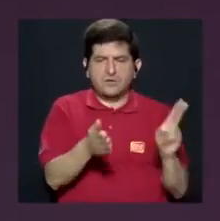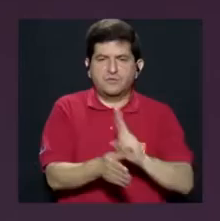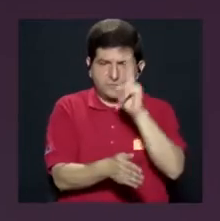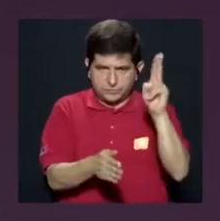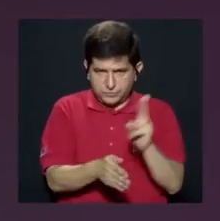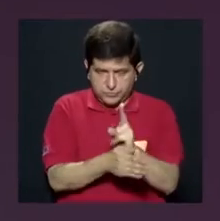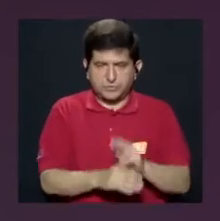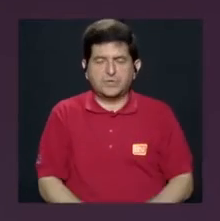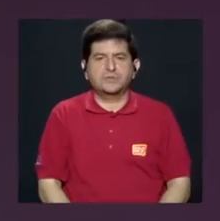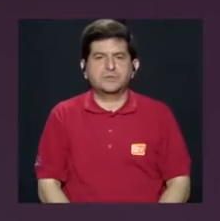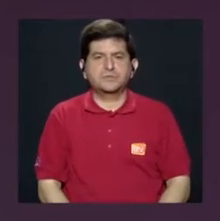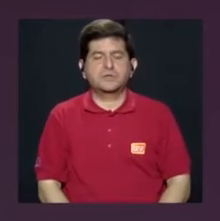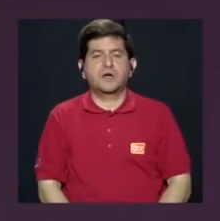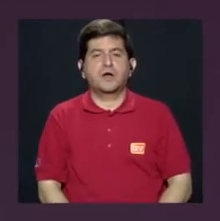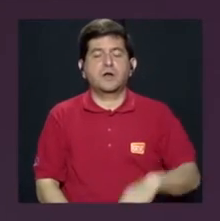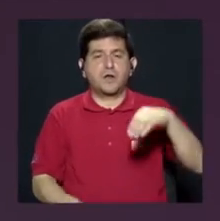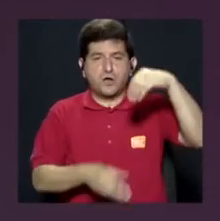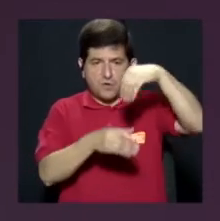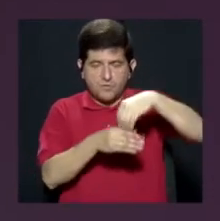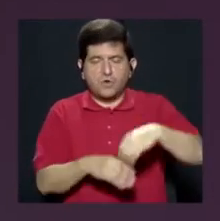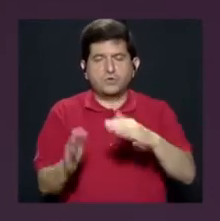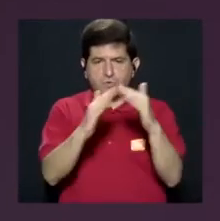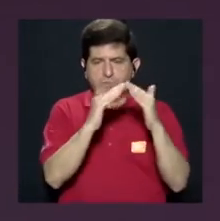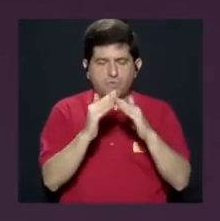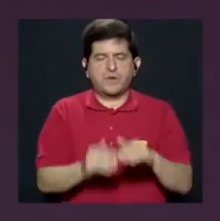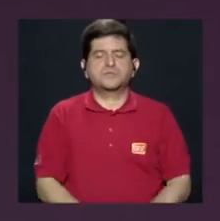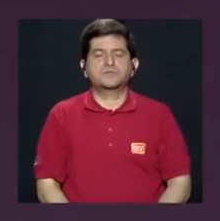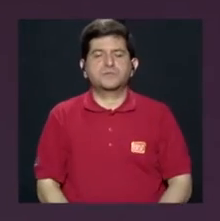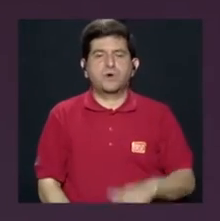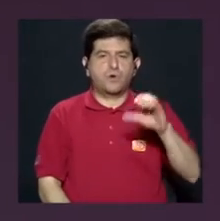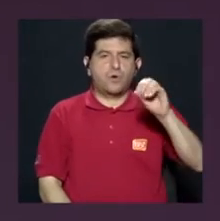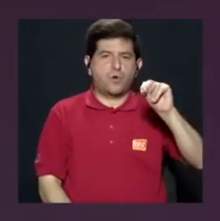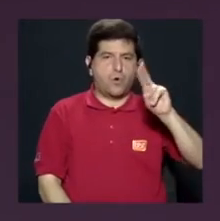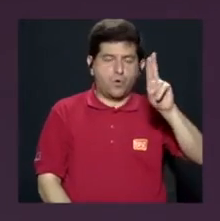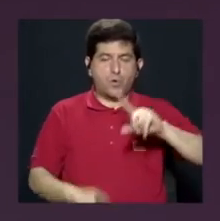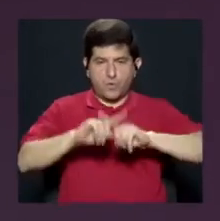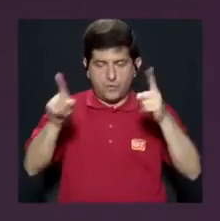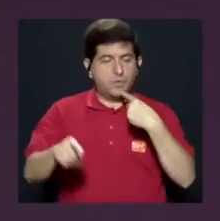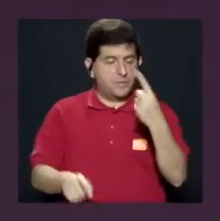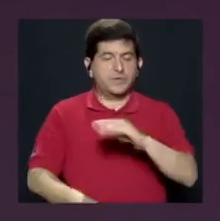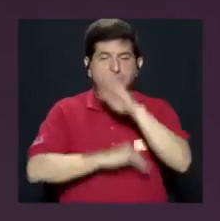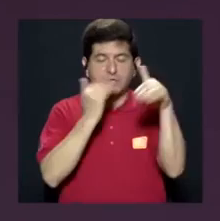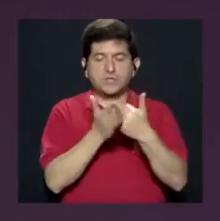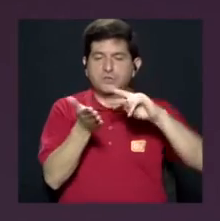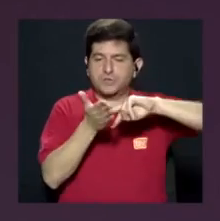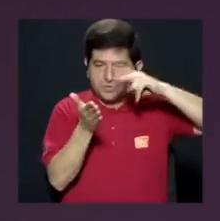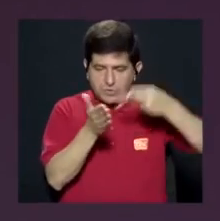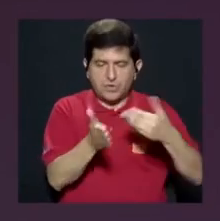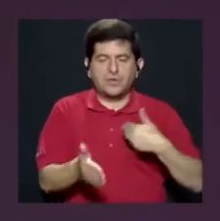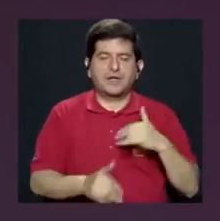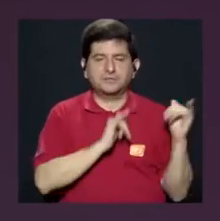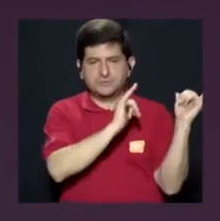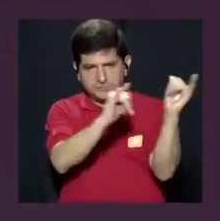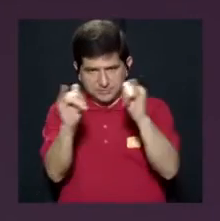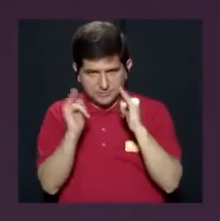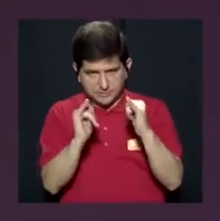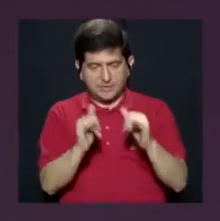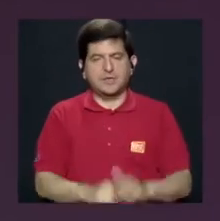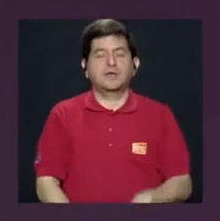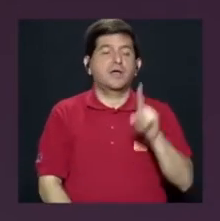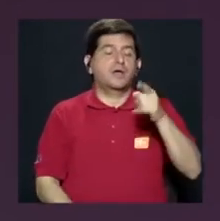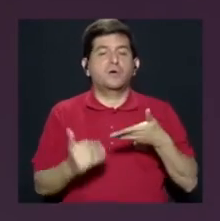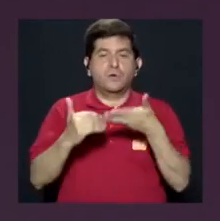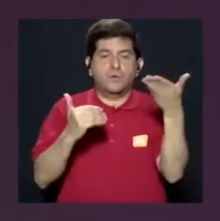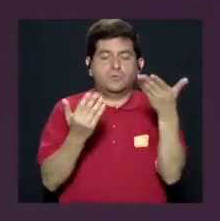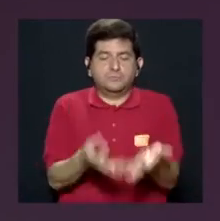utilizando UNFPA, ¿verdad? El Fondo de Población de Naciones Unidas. Pero lo que podemos decir es que todas estas definiciones tienen en común un